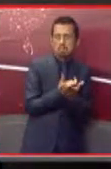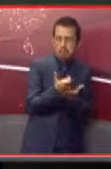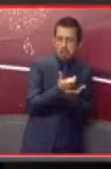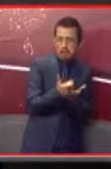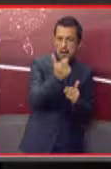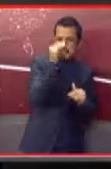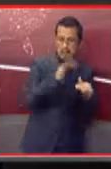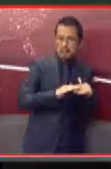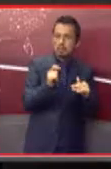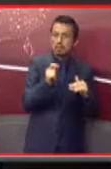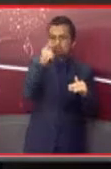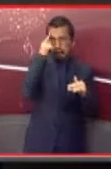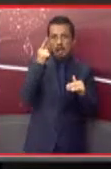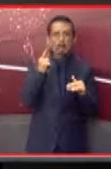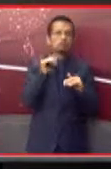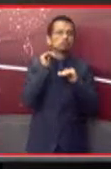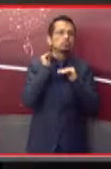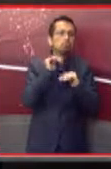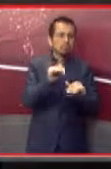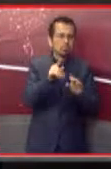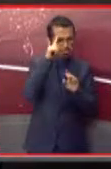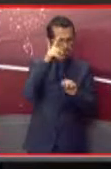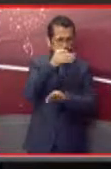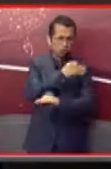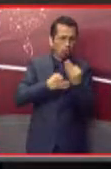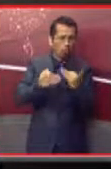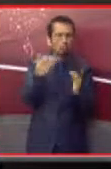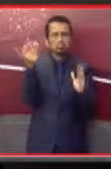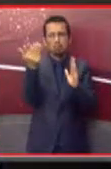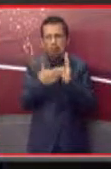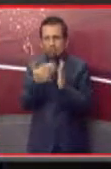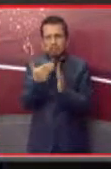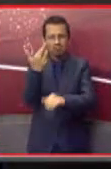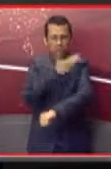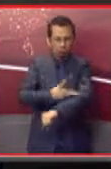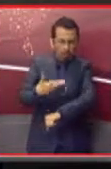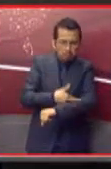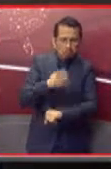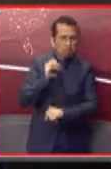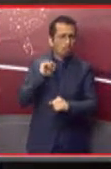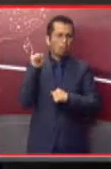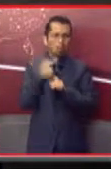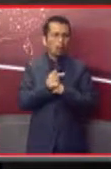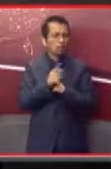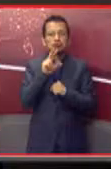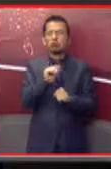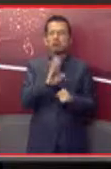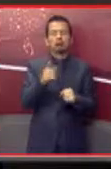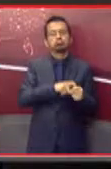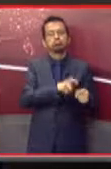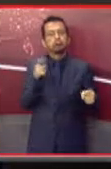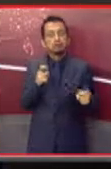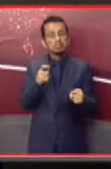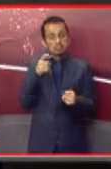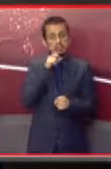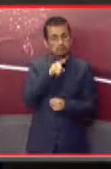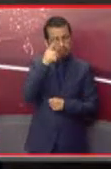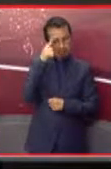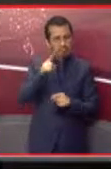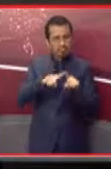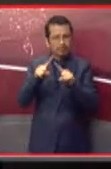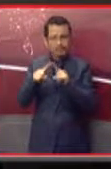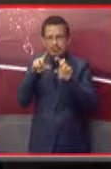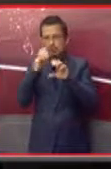referencia de otros costos de trámites, multas, impuestos y prestaciones, entre otros conceptos administrativos